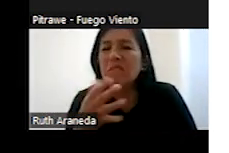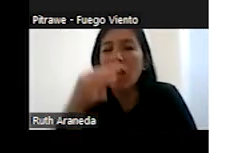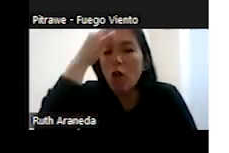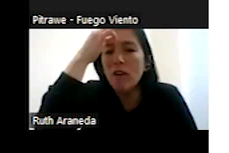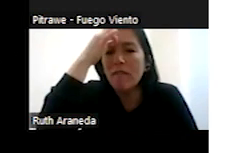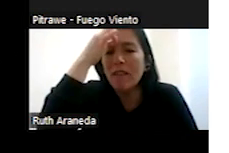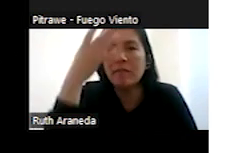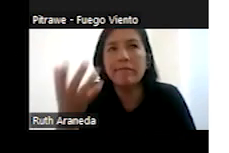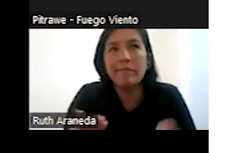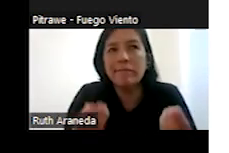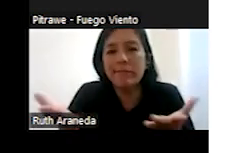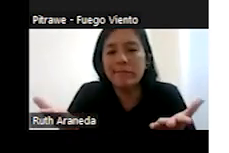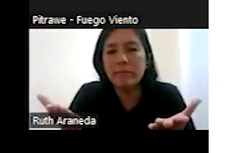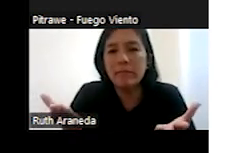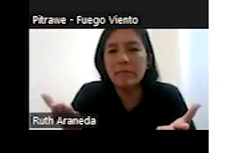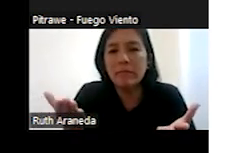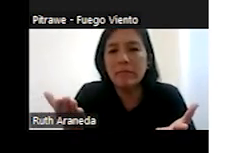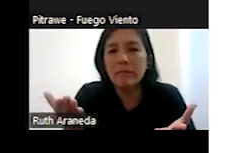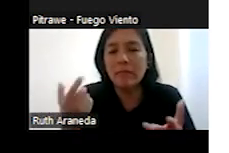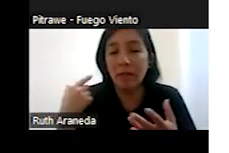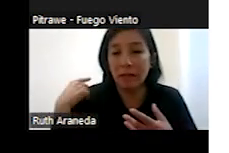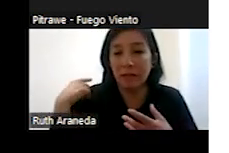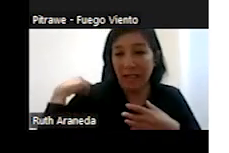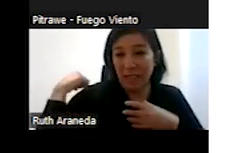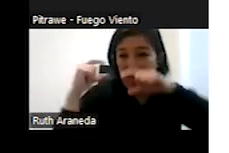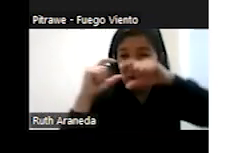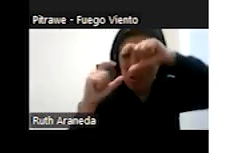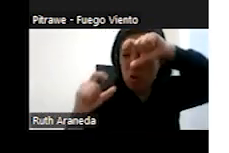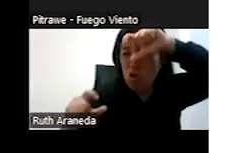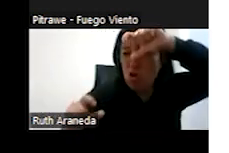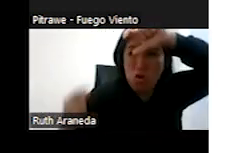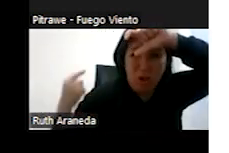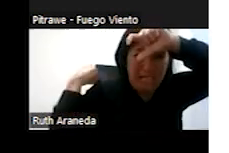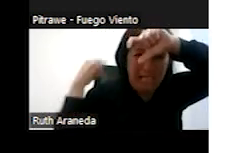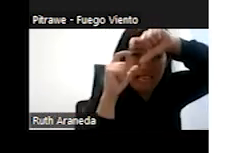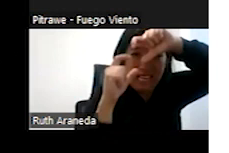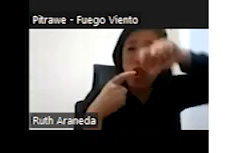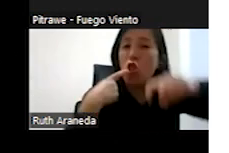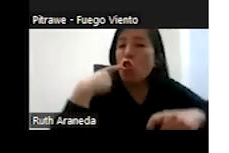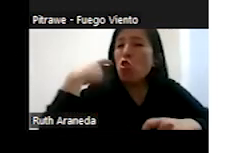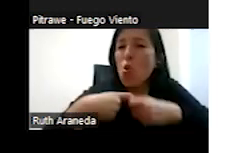provoca un anquilosamiento de la columna vertebral y el colapso de las vértebras,